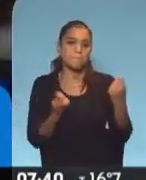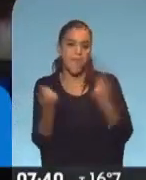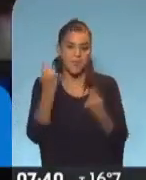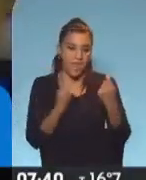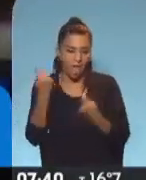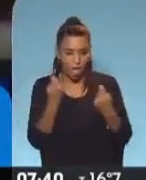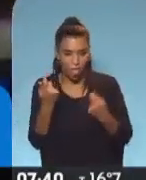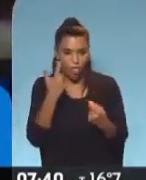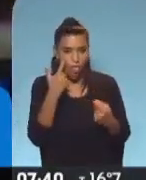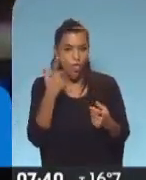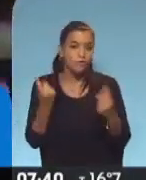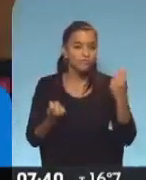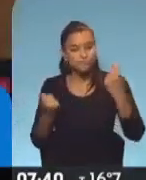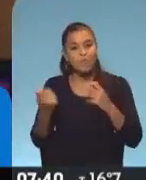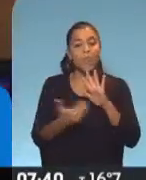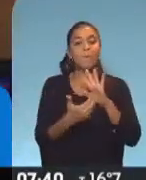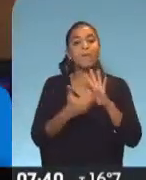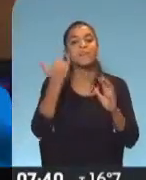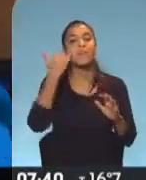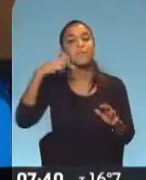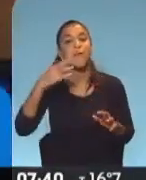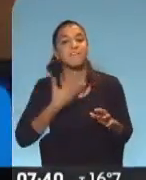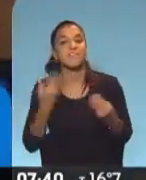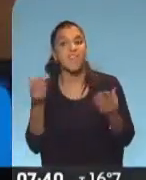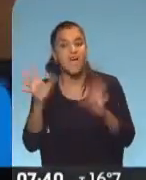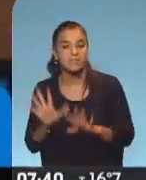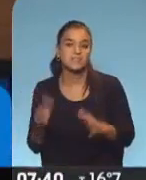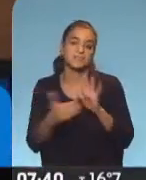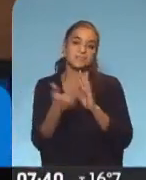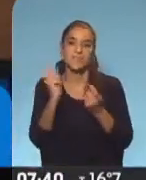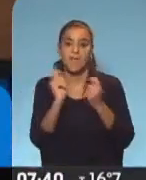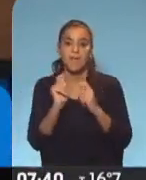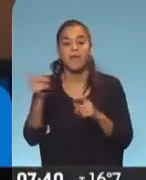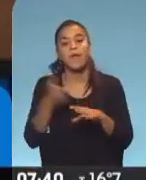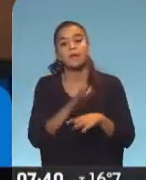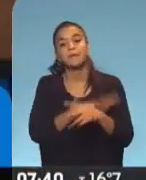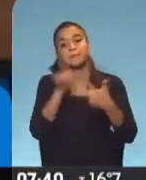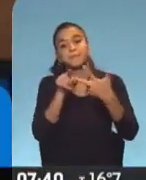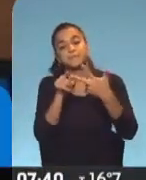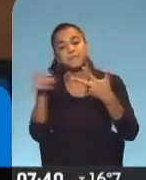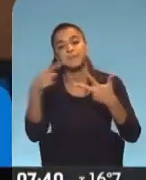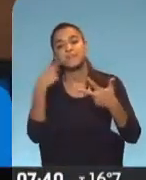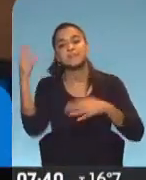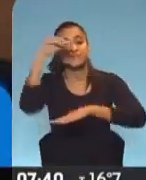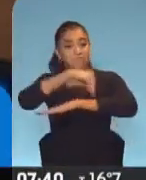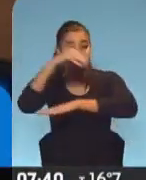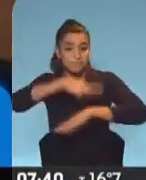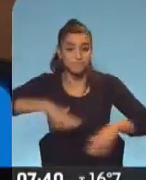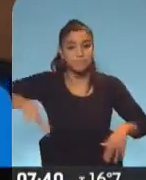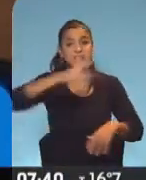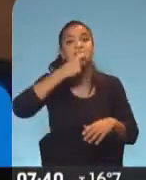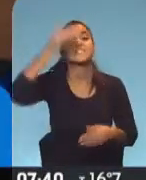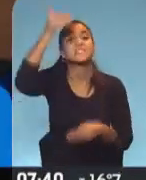Entonces, según lo que haga YPF, es cómo va a variar. En tercer lugar, mencionaba José el tema de las refinerías. Si cierra